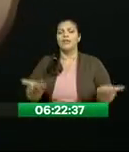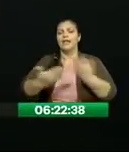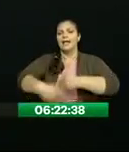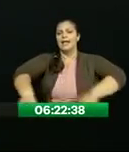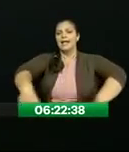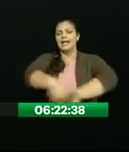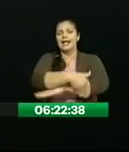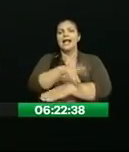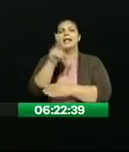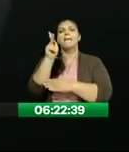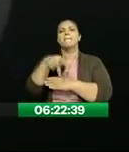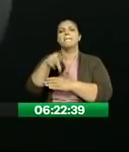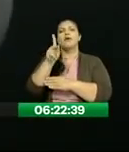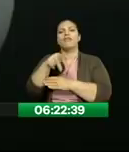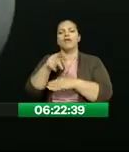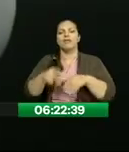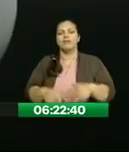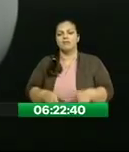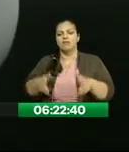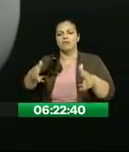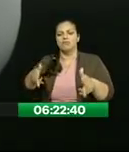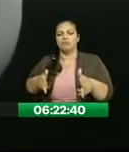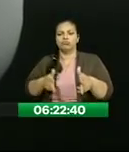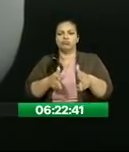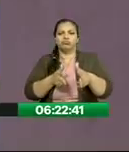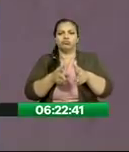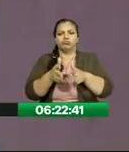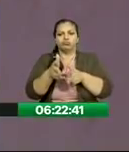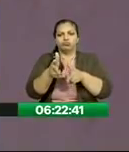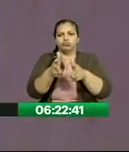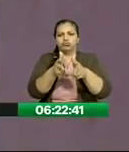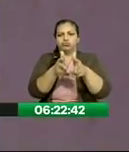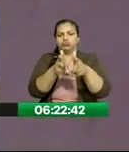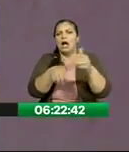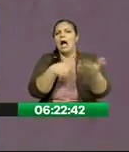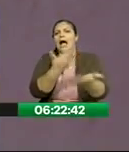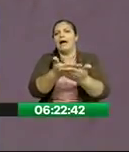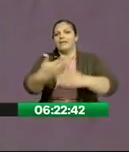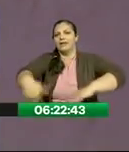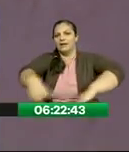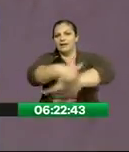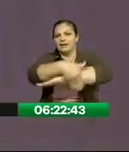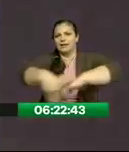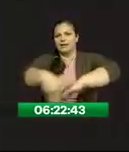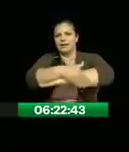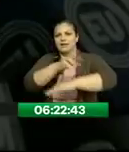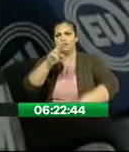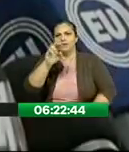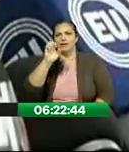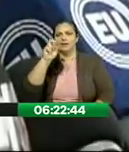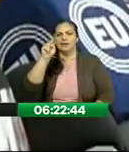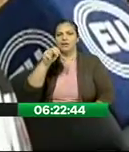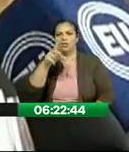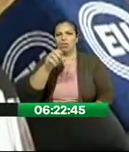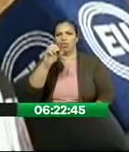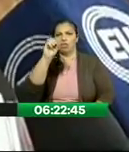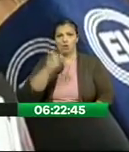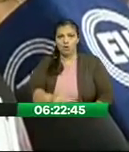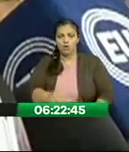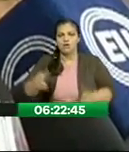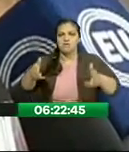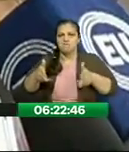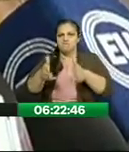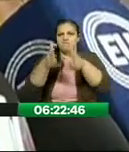Gómez Rendón donde ocurrió el asesinato. Los vidrios de la ventana tenían los orificios ingresos de los proyectiles. Era una camioneta polarizada,